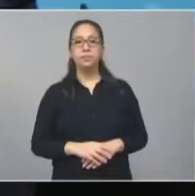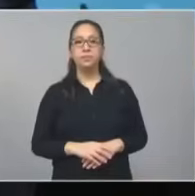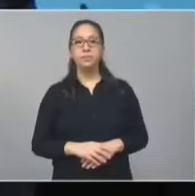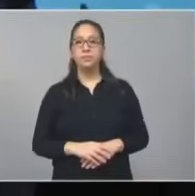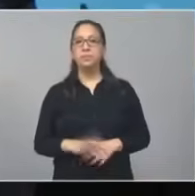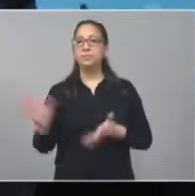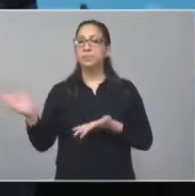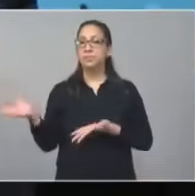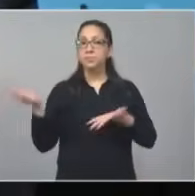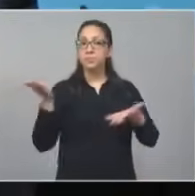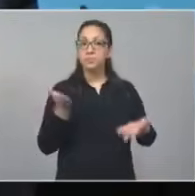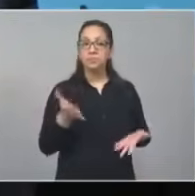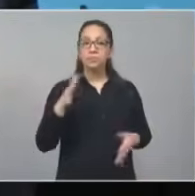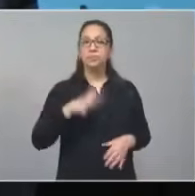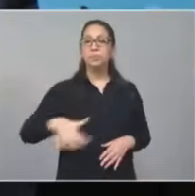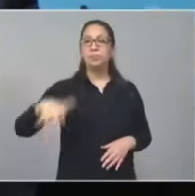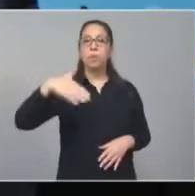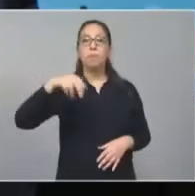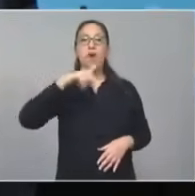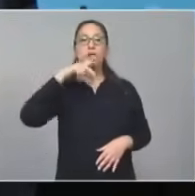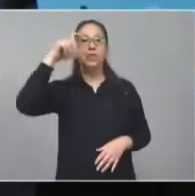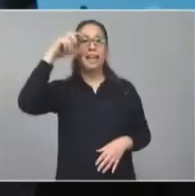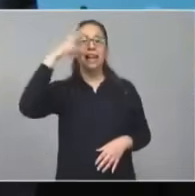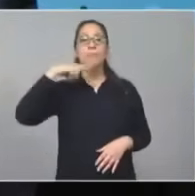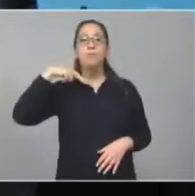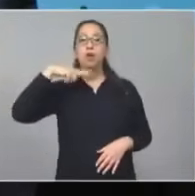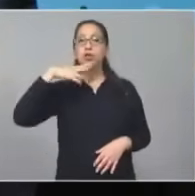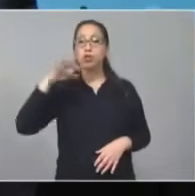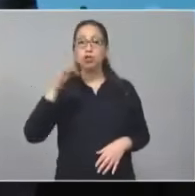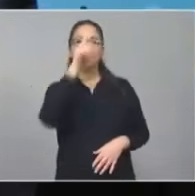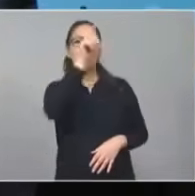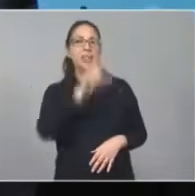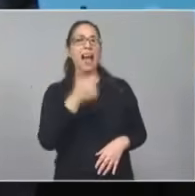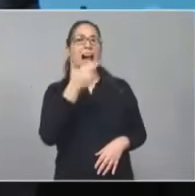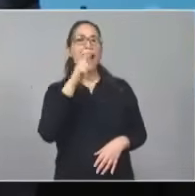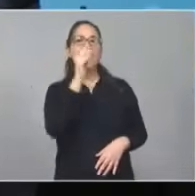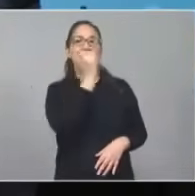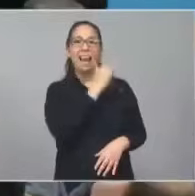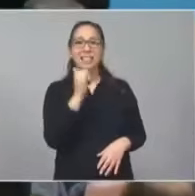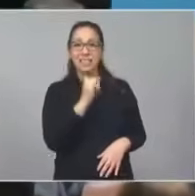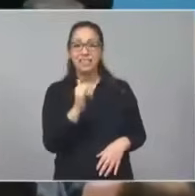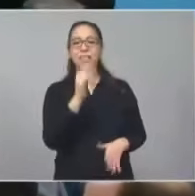Acto seguido es el turno de Montehermoso, Hernán Fabio Arranz.